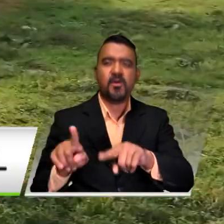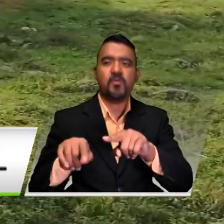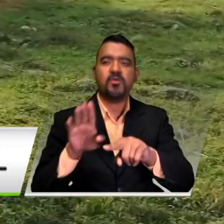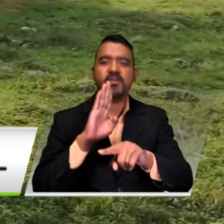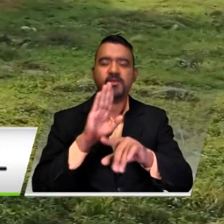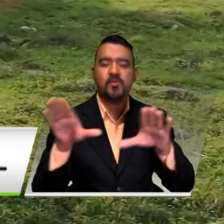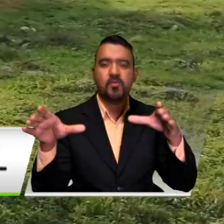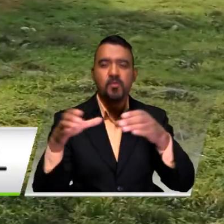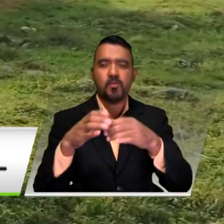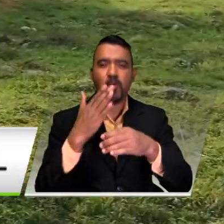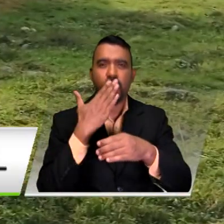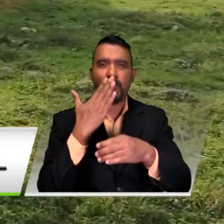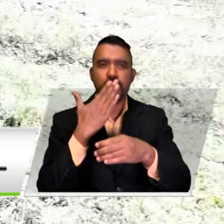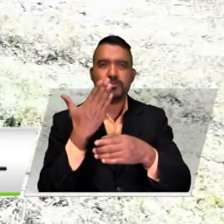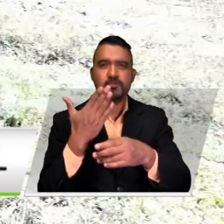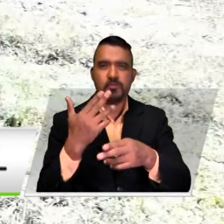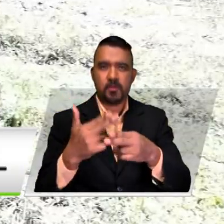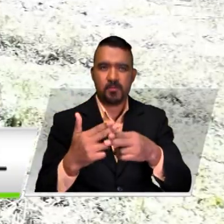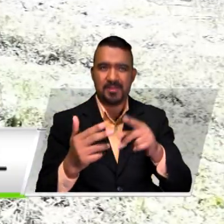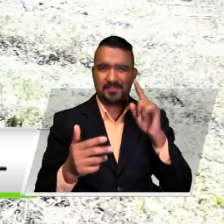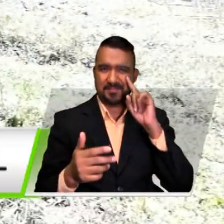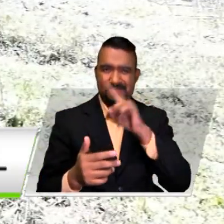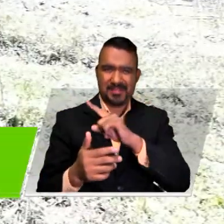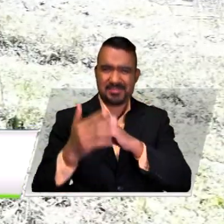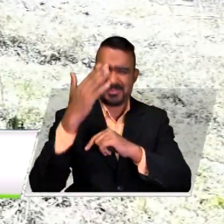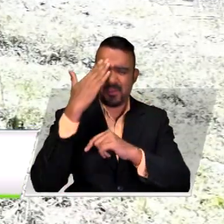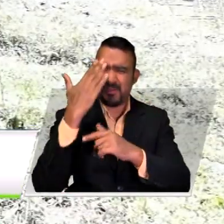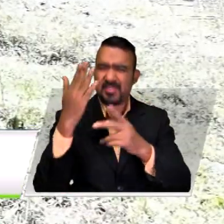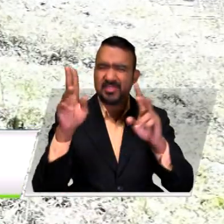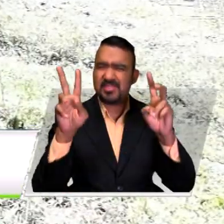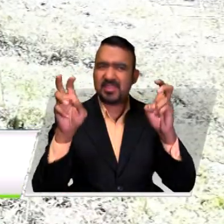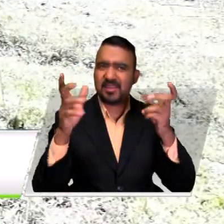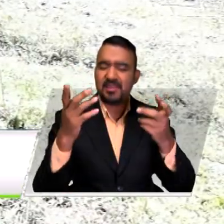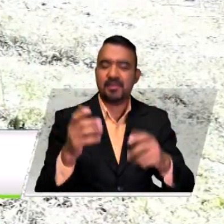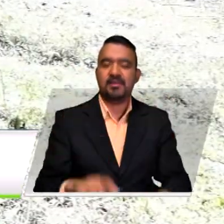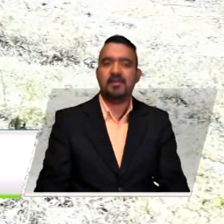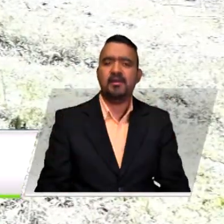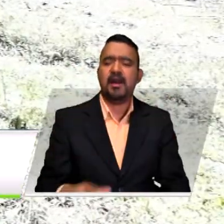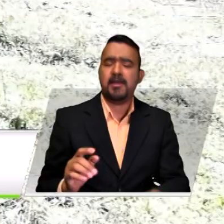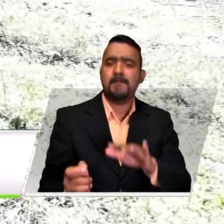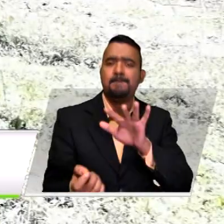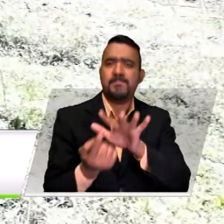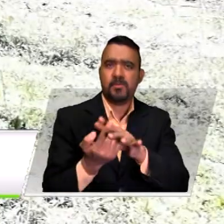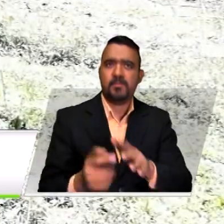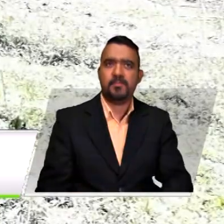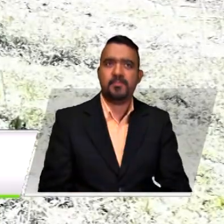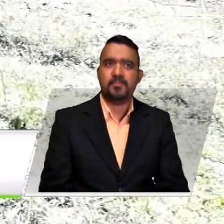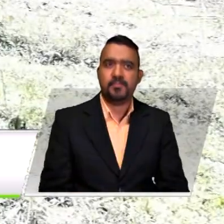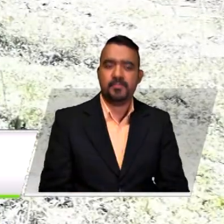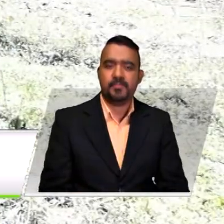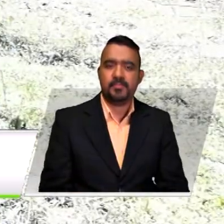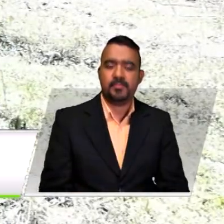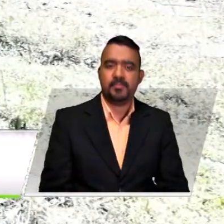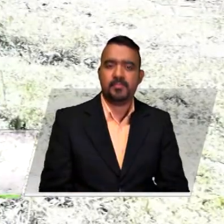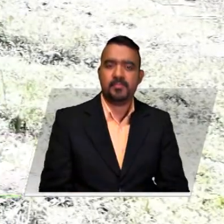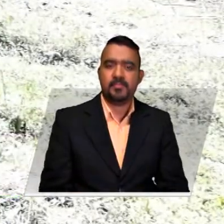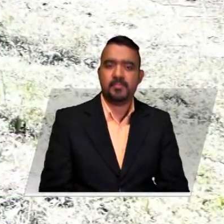que lo llamaron Haikera Sabi. El sabio, el nombre del sabio se llamaba Sabi